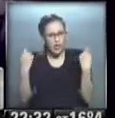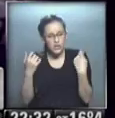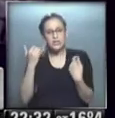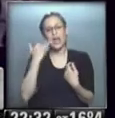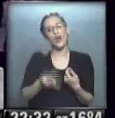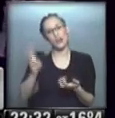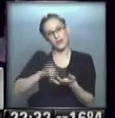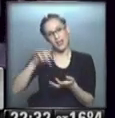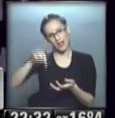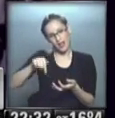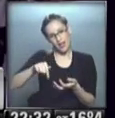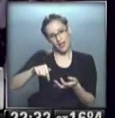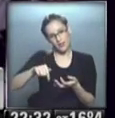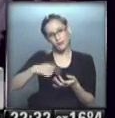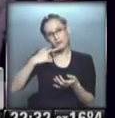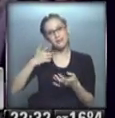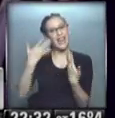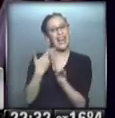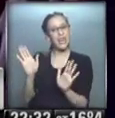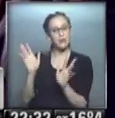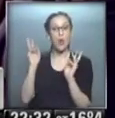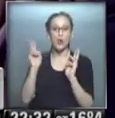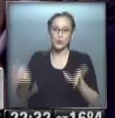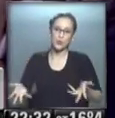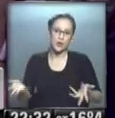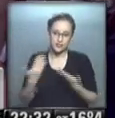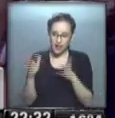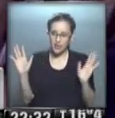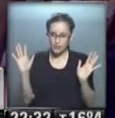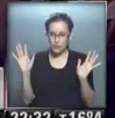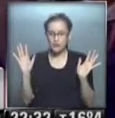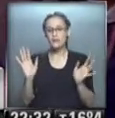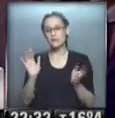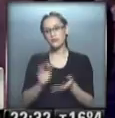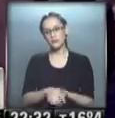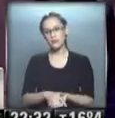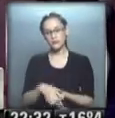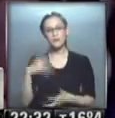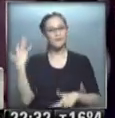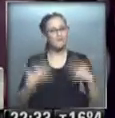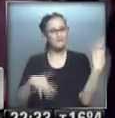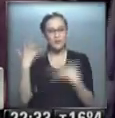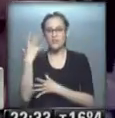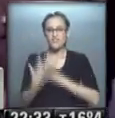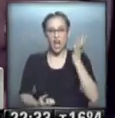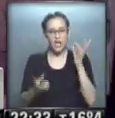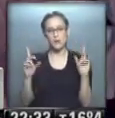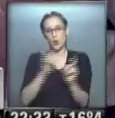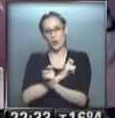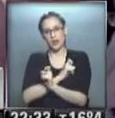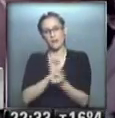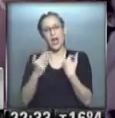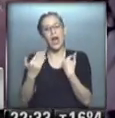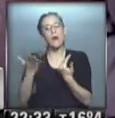aquí del juzgado para afuera, por suerte, desde ayer. Esto se debió todo a un gran equívoco. Lo que se hablaba